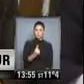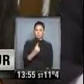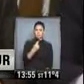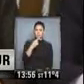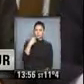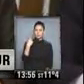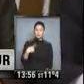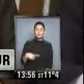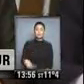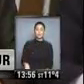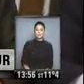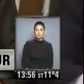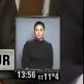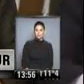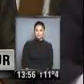ineludibles